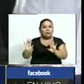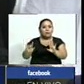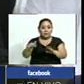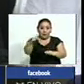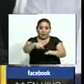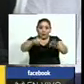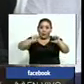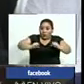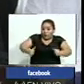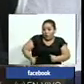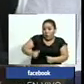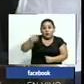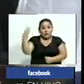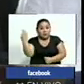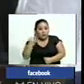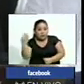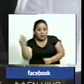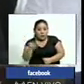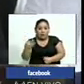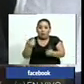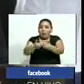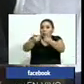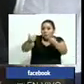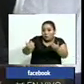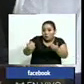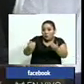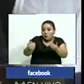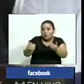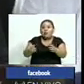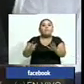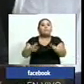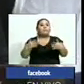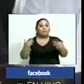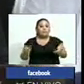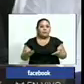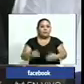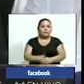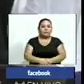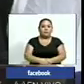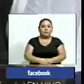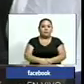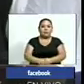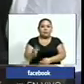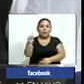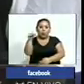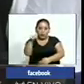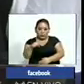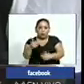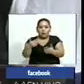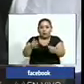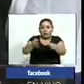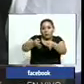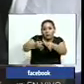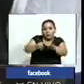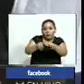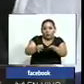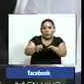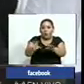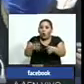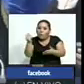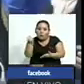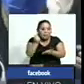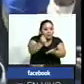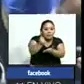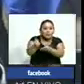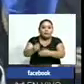el gobierno necesita, lo que el gobierno quiere. Entonces, hasta un mecanismo de cómo van a distribuir los